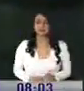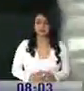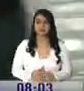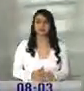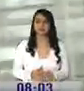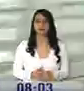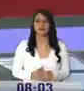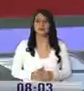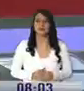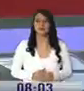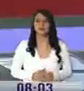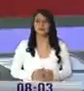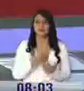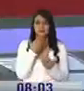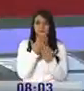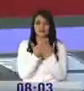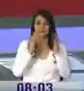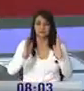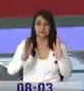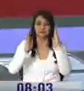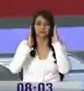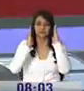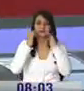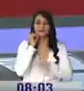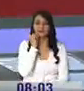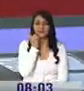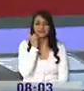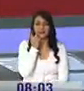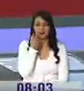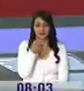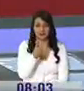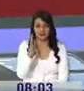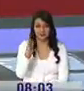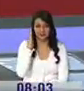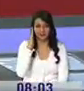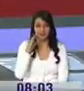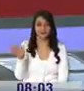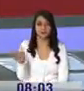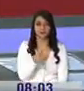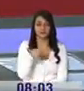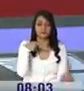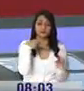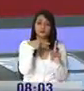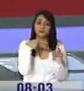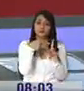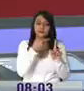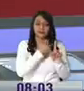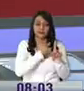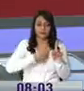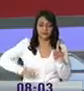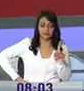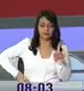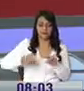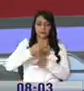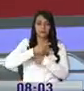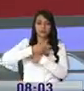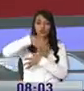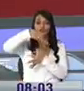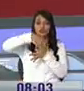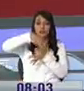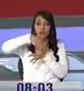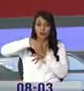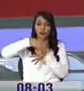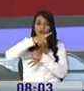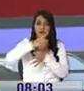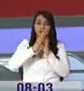Romero gracias por acompañarnos por desayunar con nosotros de vo a contar que Juan Pablo pozo él es el presidente del Consejo Nacional electoral hizo un